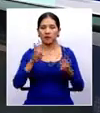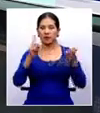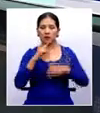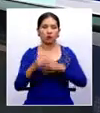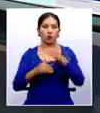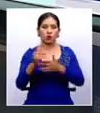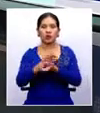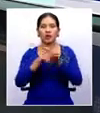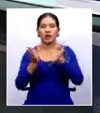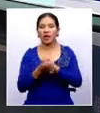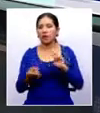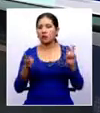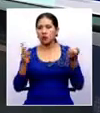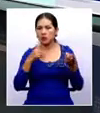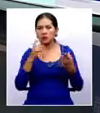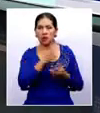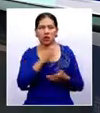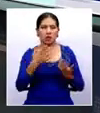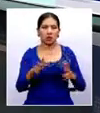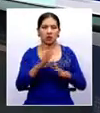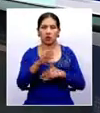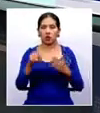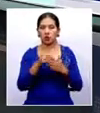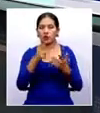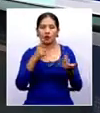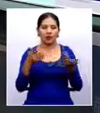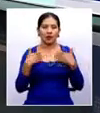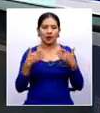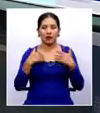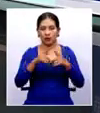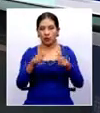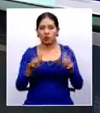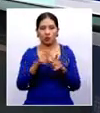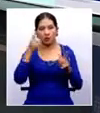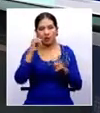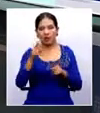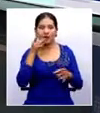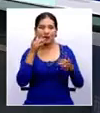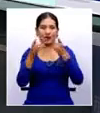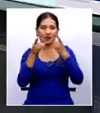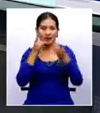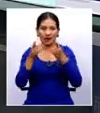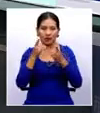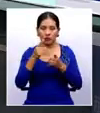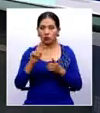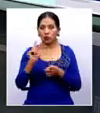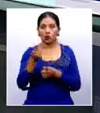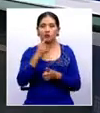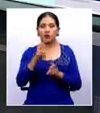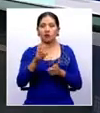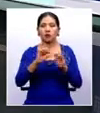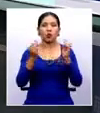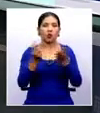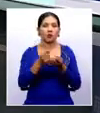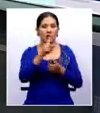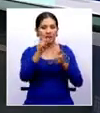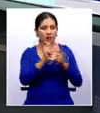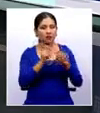se ha caracterizado por tener un espacio de diálogo, no solamente con sectores